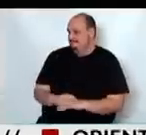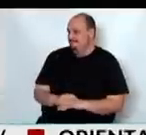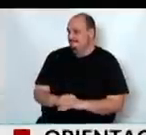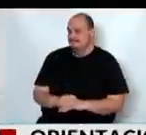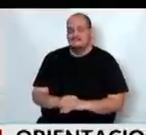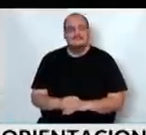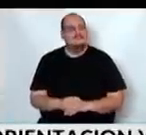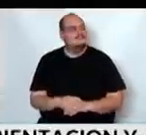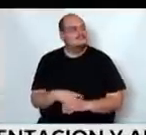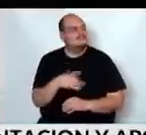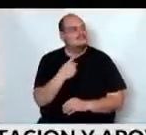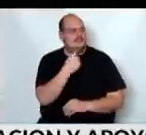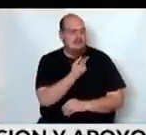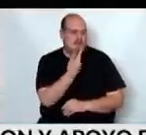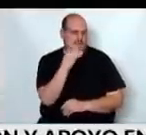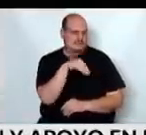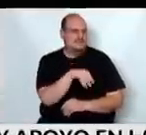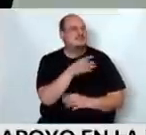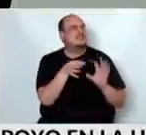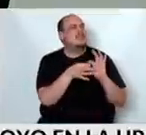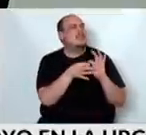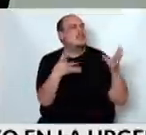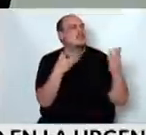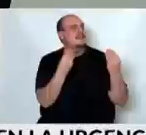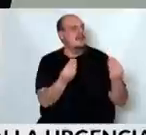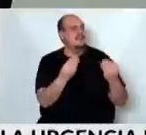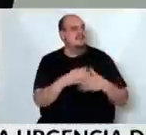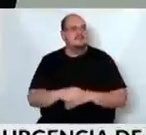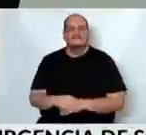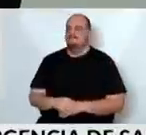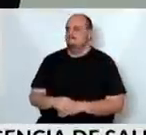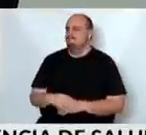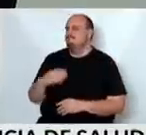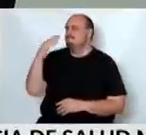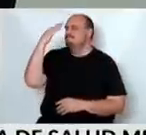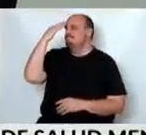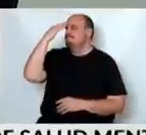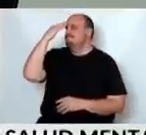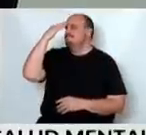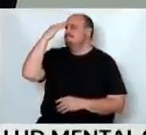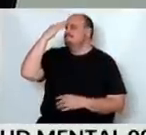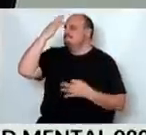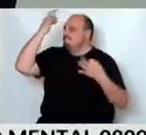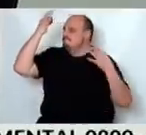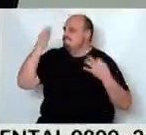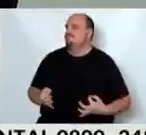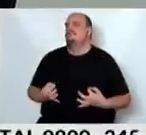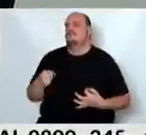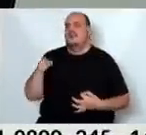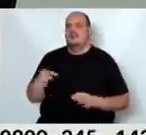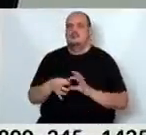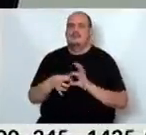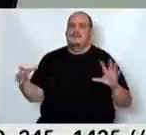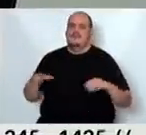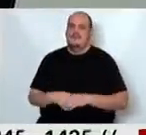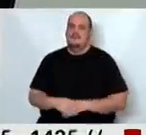No más, ¿qué es la libertad? Tener plena conciencia. Eso también